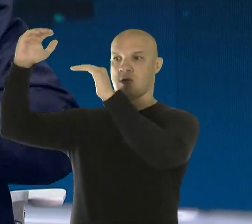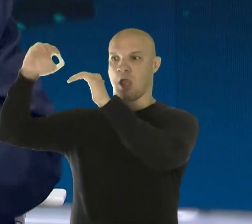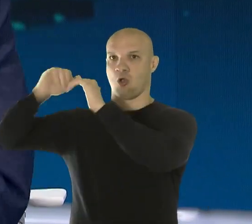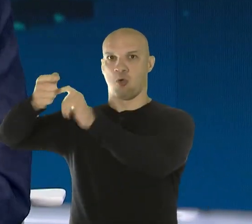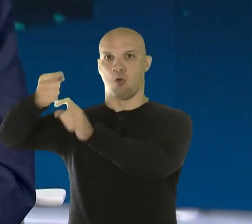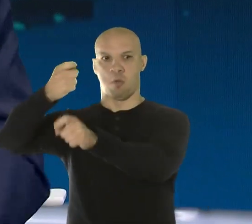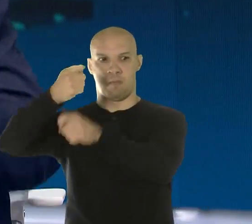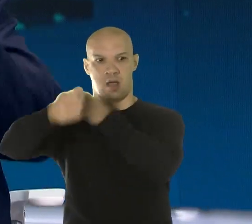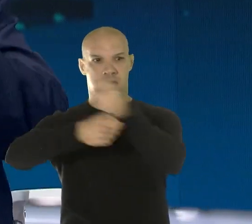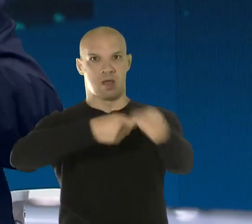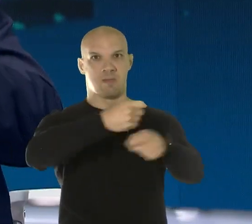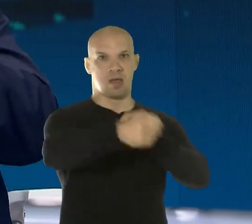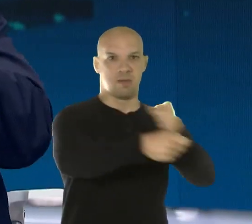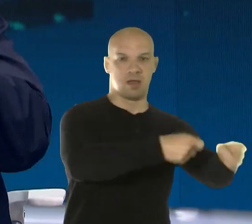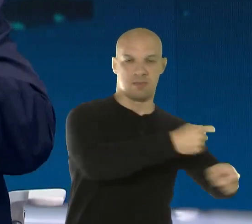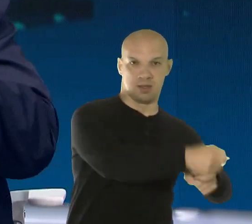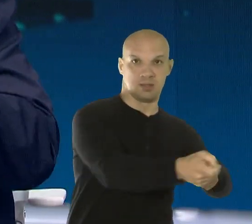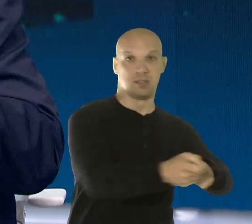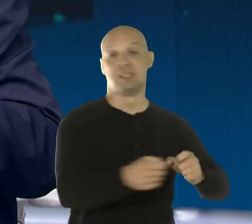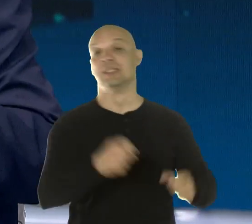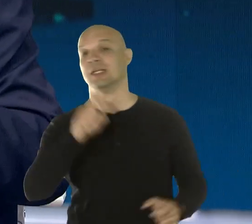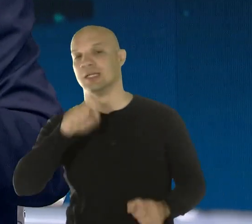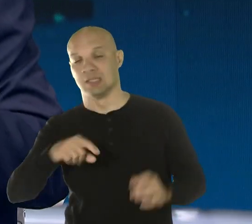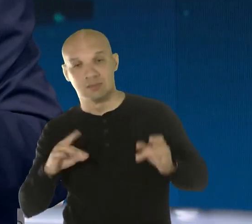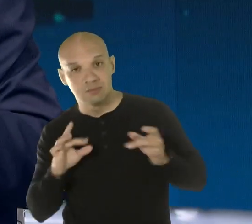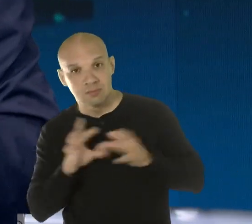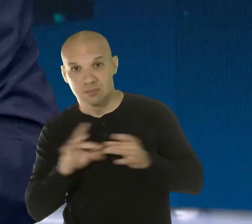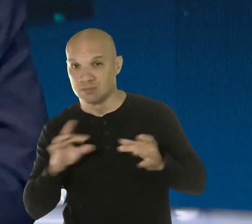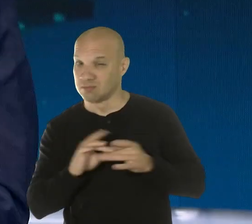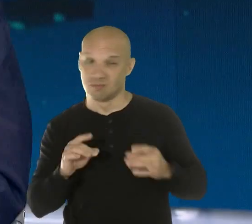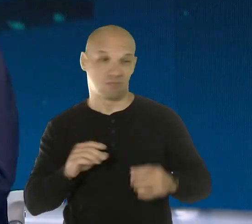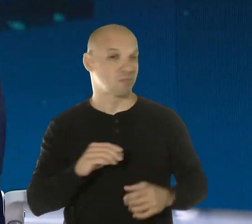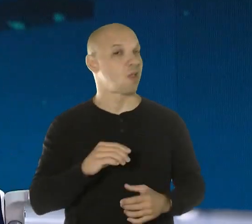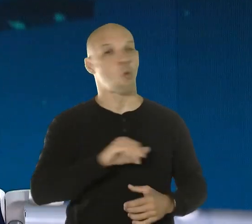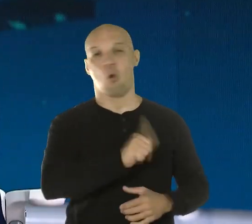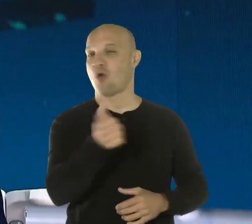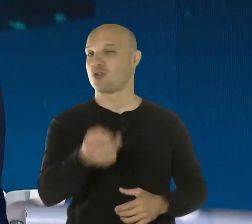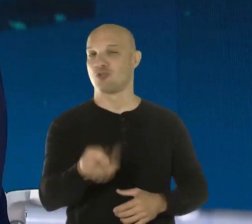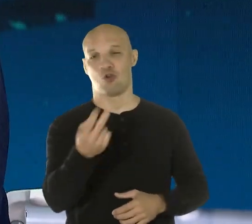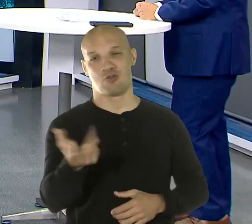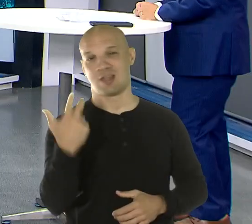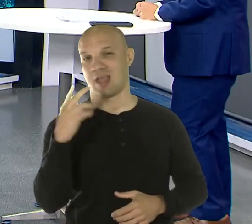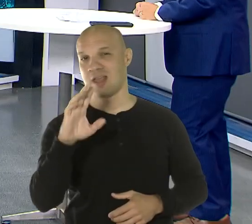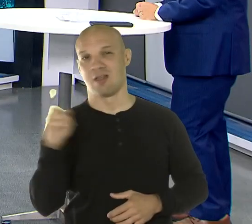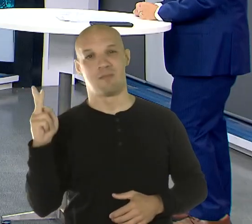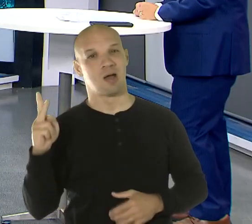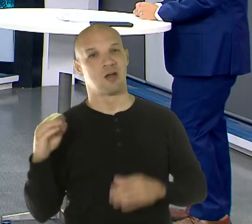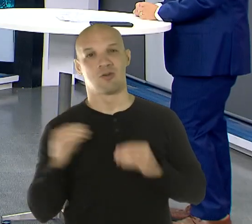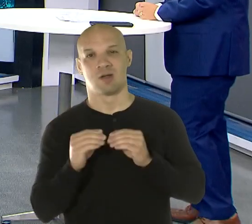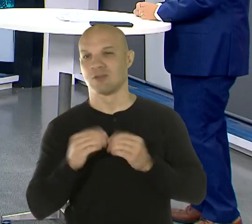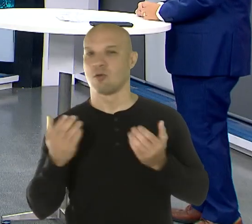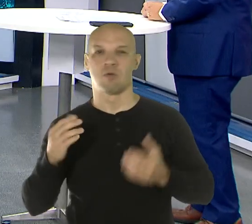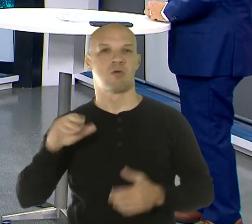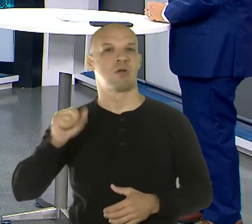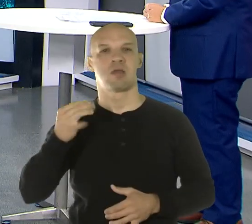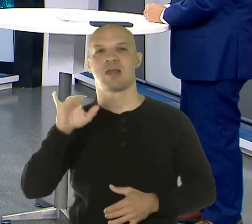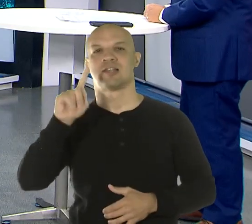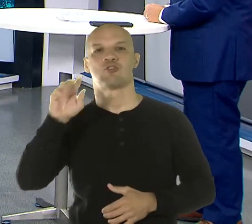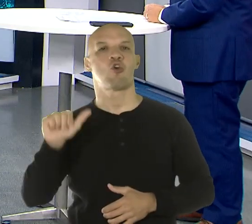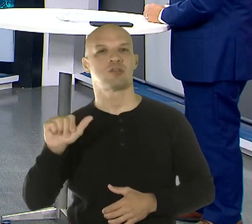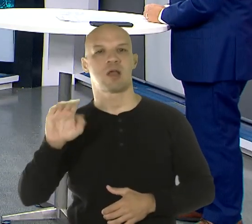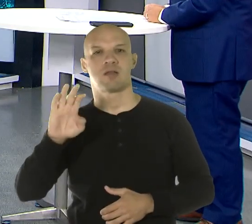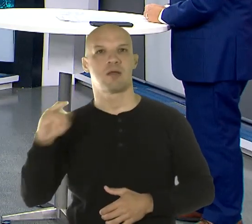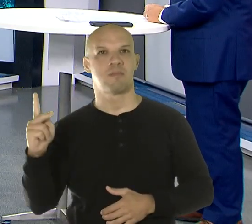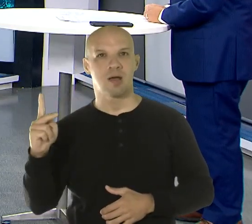cayendo en este tipo de situación. Y hay que decir que por ahí hay otros 2 o 3 bancos, porque está en nuestros amigos de Deutsche Bank, el banco, que es